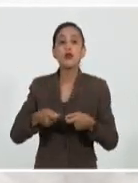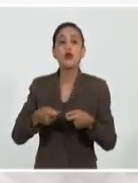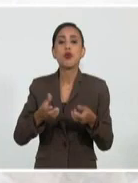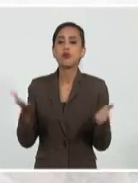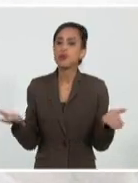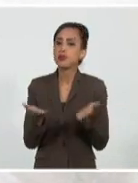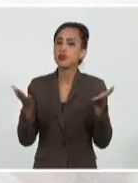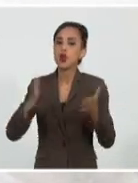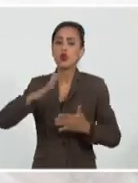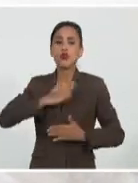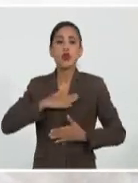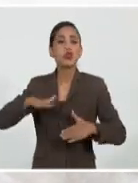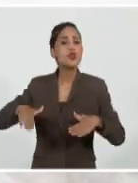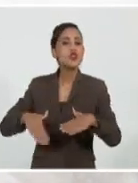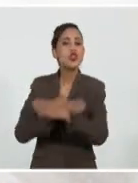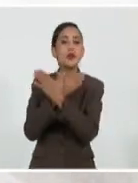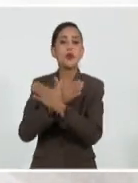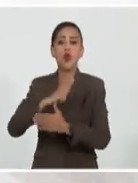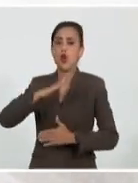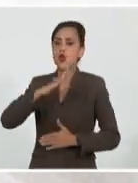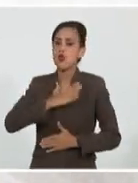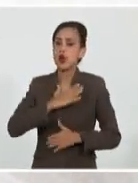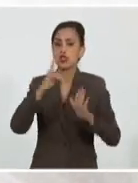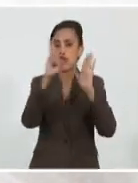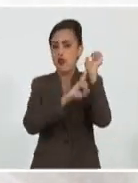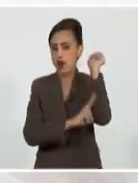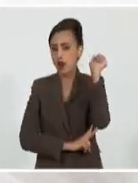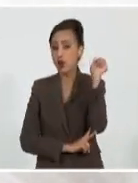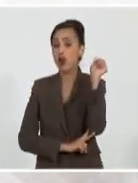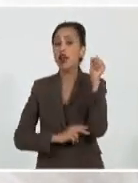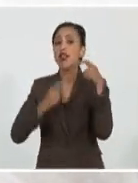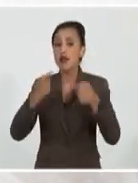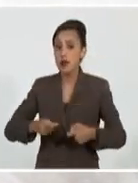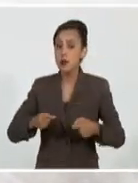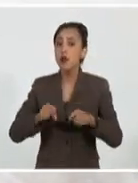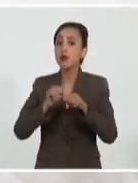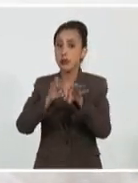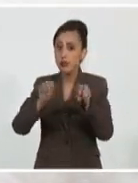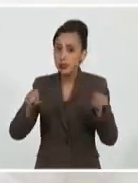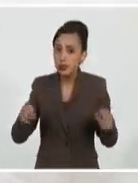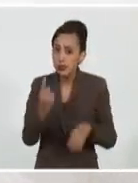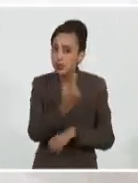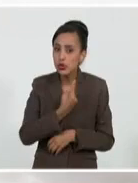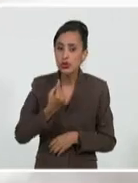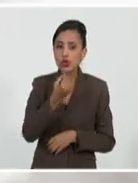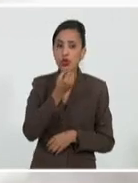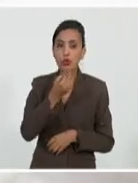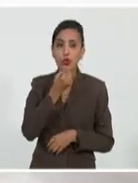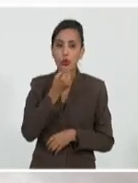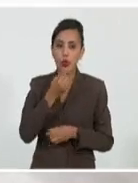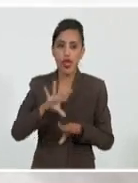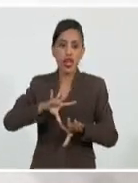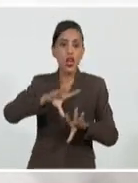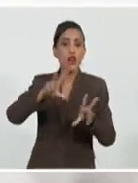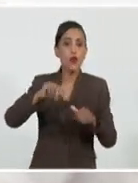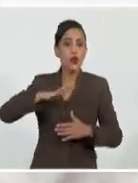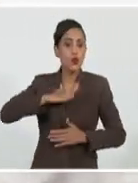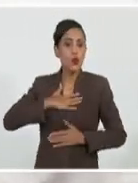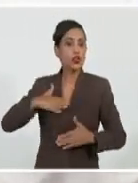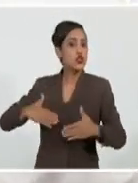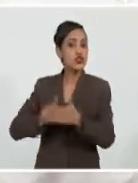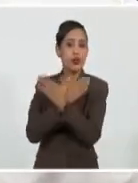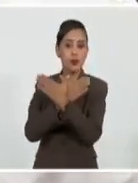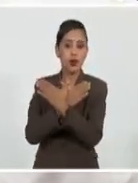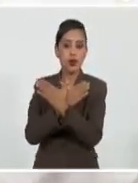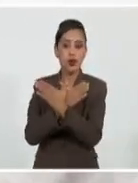nuestros símbolos, nuestros valores. Nosotros no podemos permitir que nos roben nuestros símbolos. Nosotros no podemos permitir